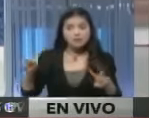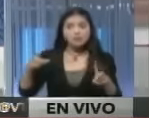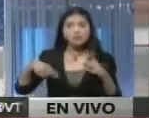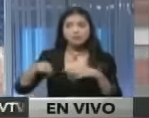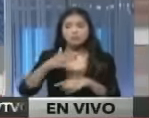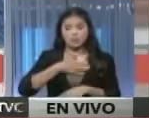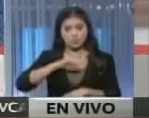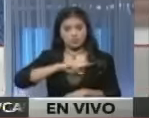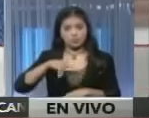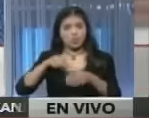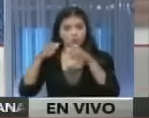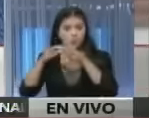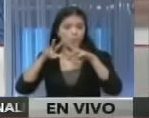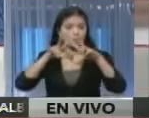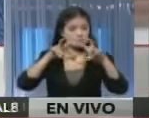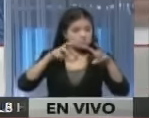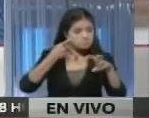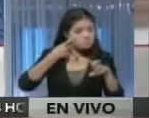servicios de inteligencia,